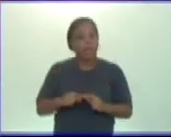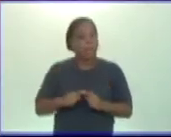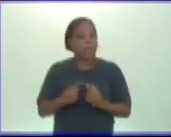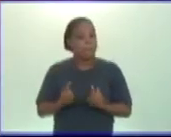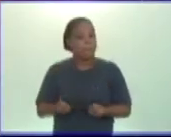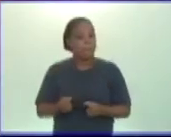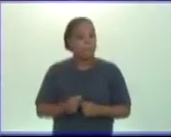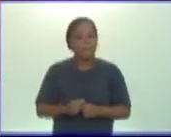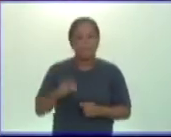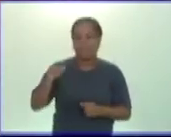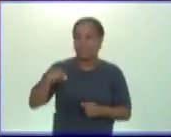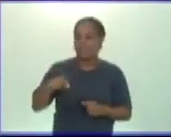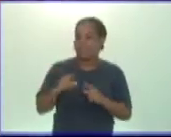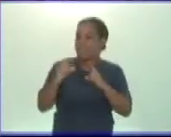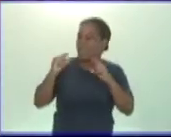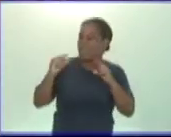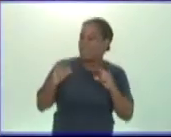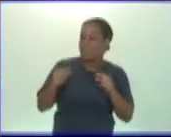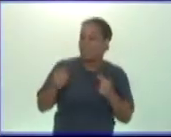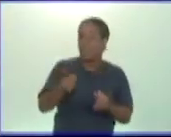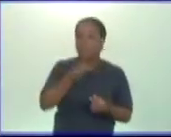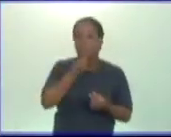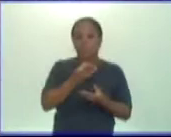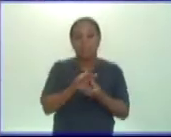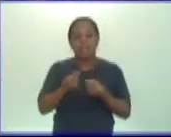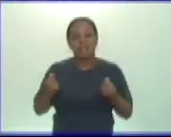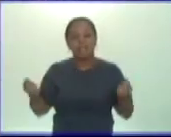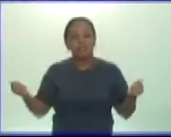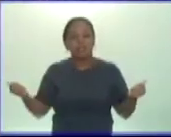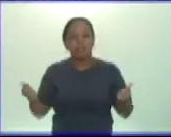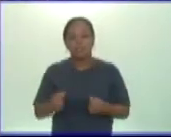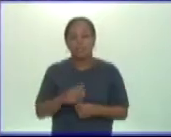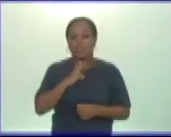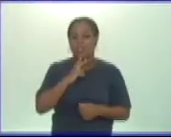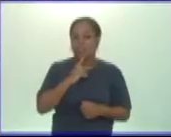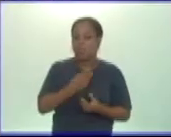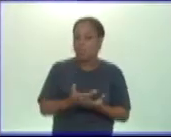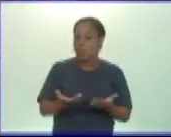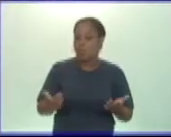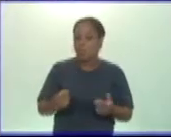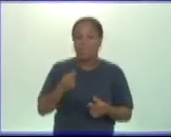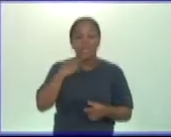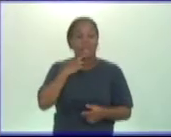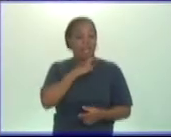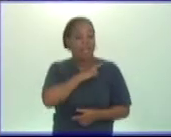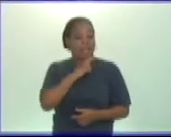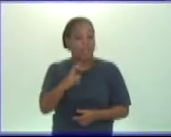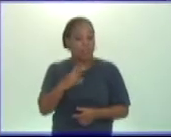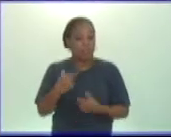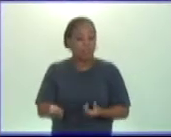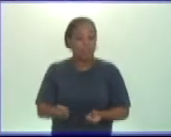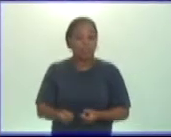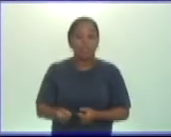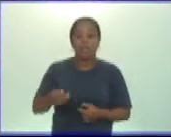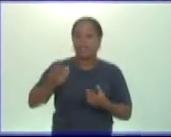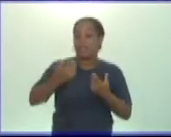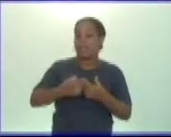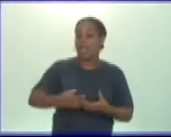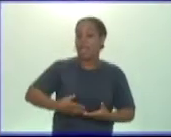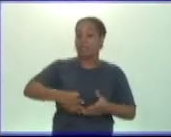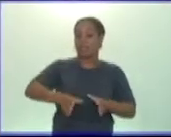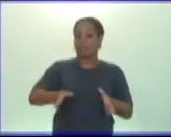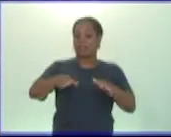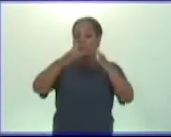esta neutralización produce la disolución de la roca caliza y es la responsable del deterioro de las estatuas de piedra en